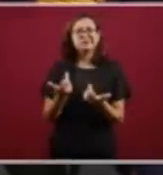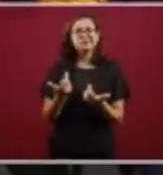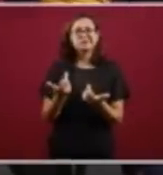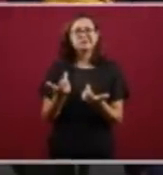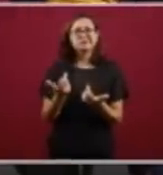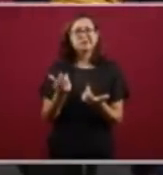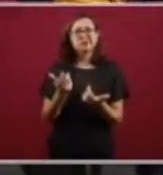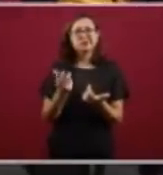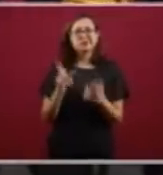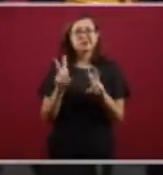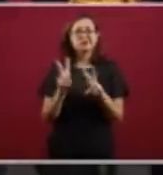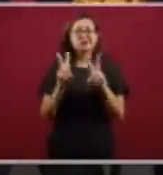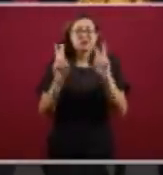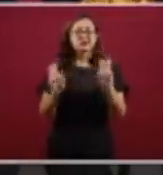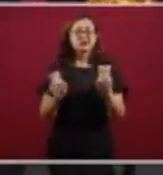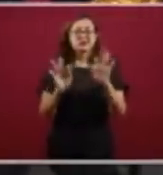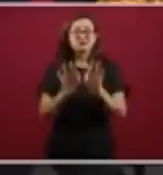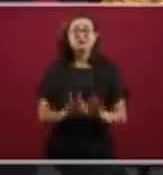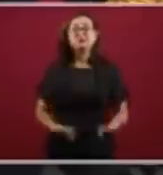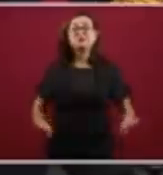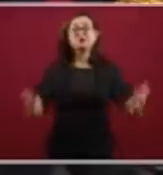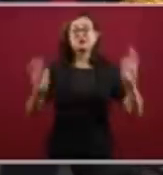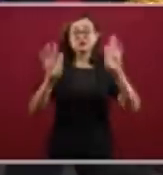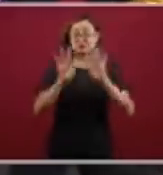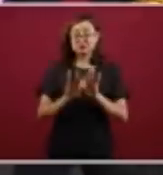Es algo importante el que